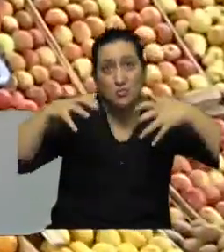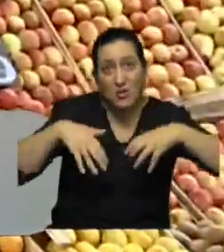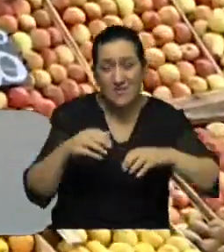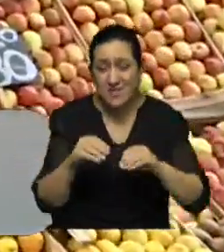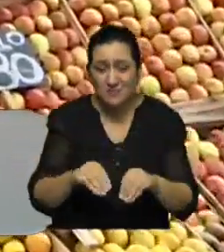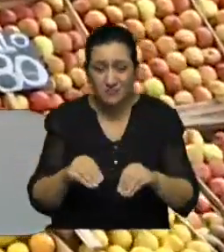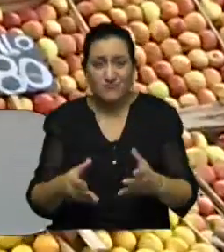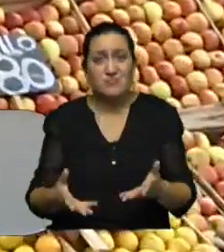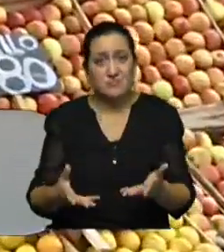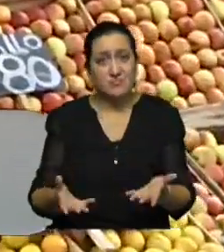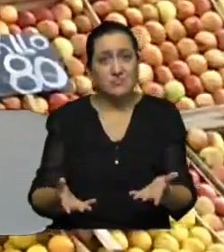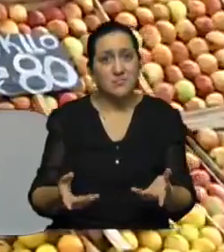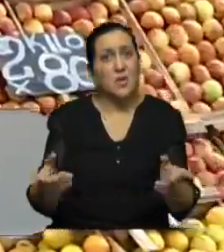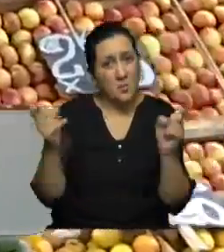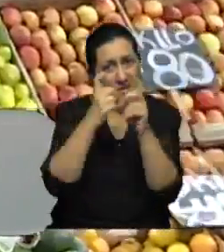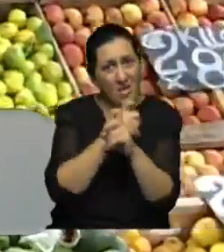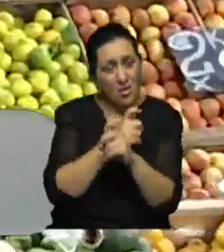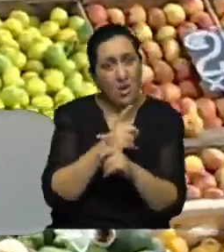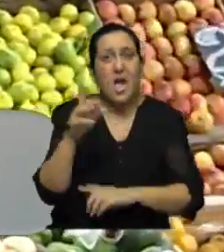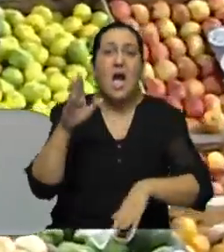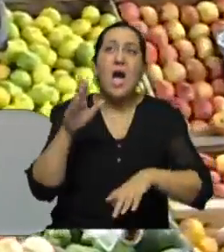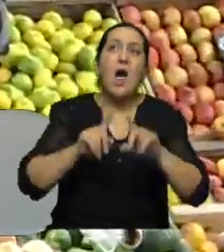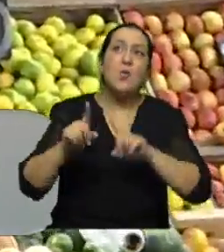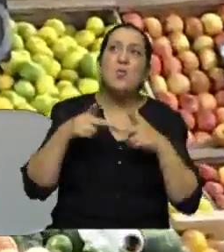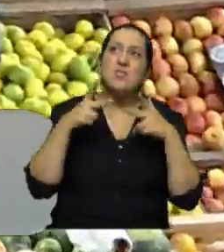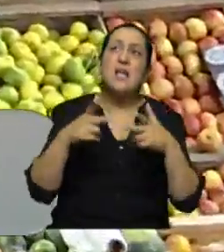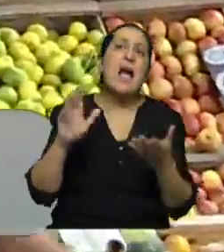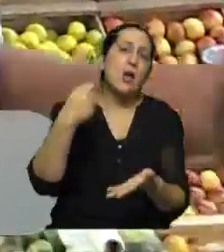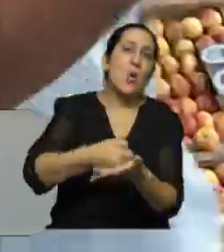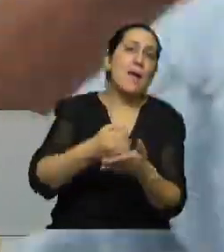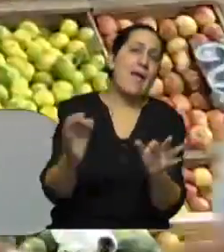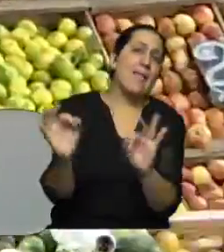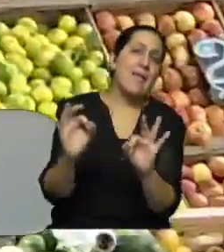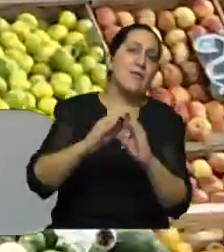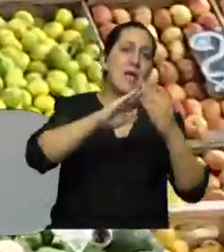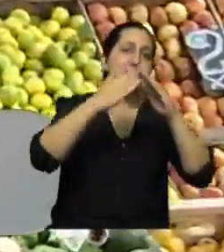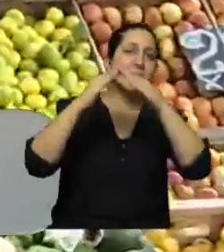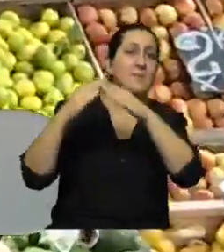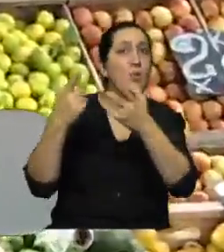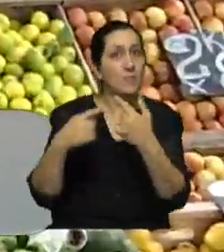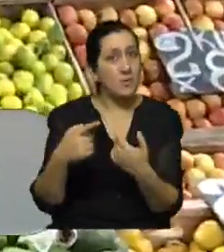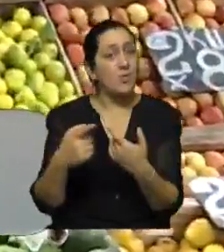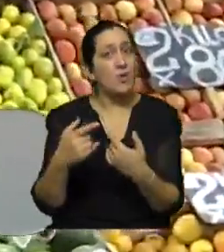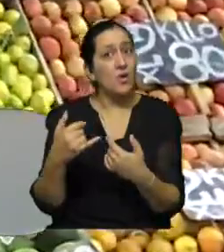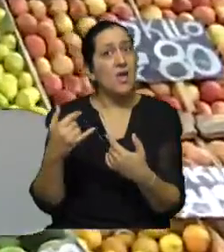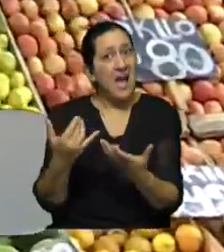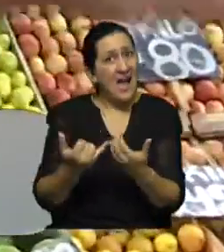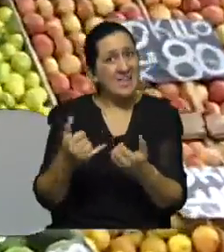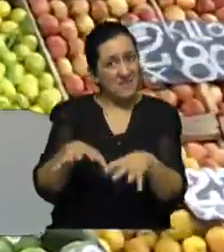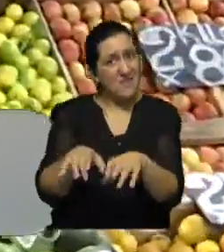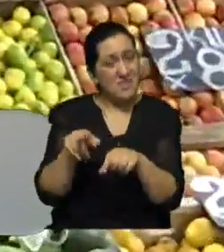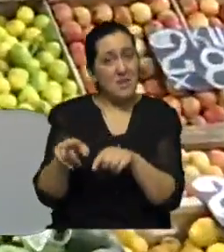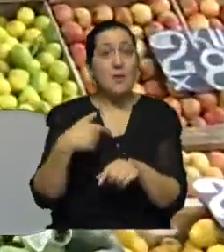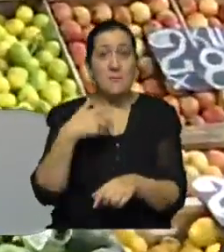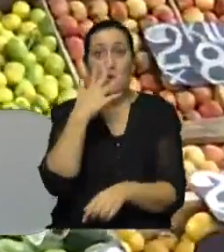vio. Es jodido, porque algunos dicen, ah, no pagan luz, no pagan nada, dicen los barrios asentados, pero hay que vivir entre esos barrios, digo. A mí me gustaría vivir una casa